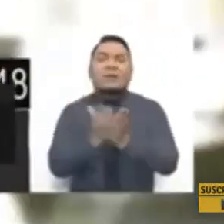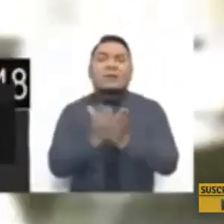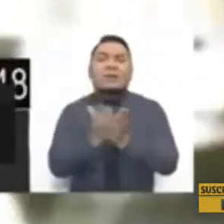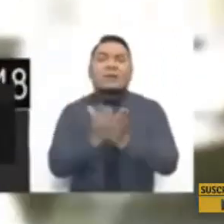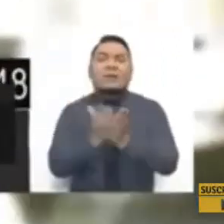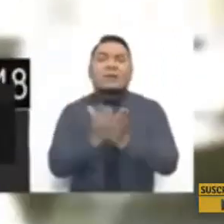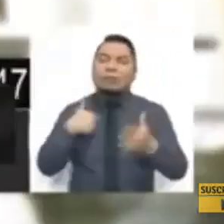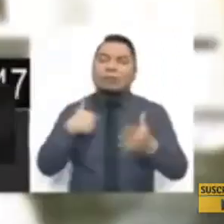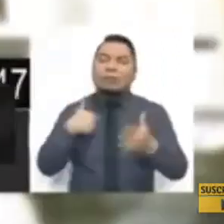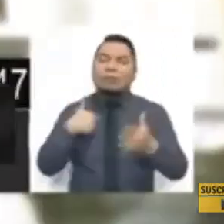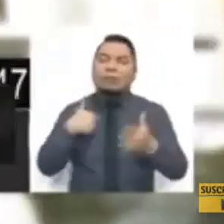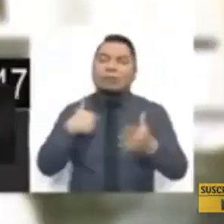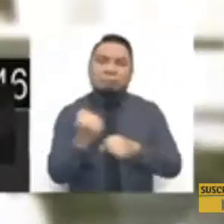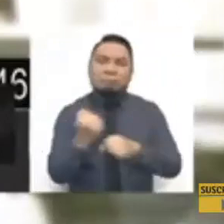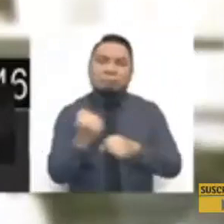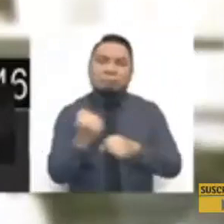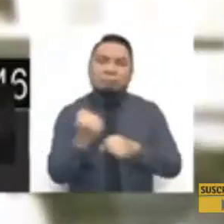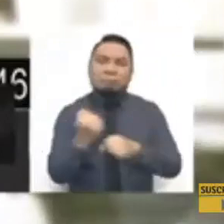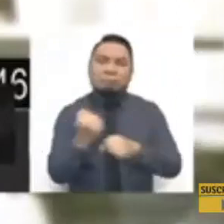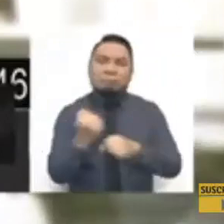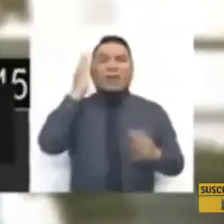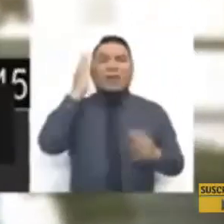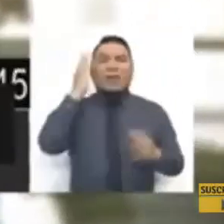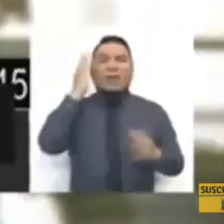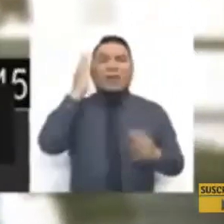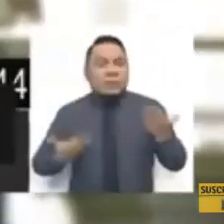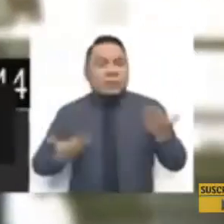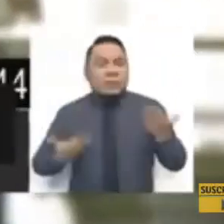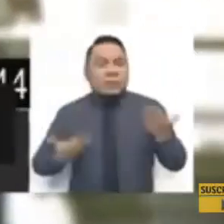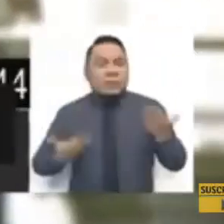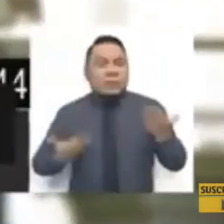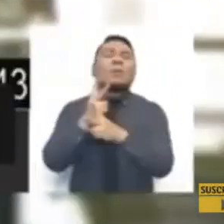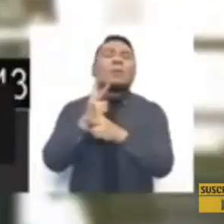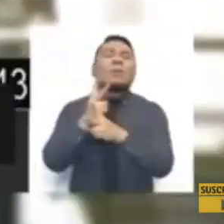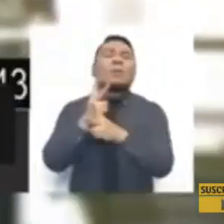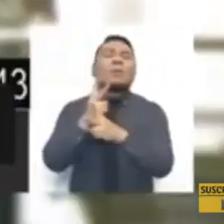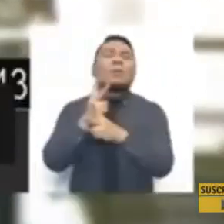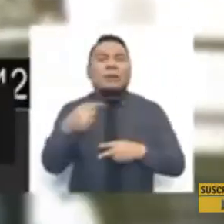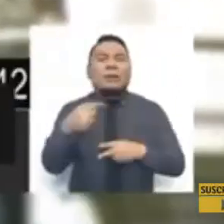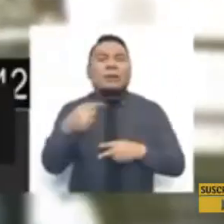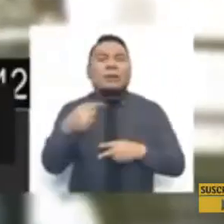servicio. Yo sé cómo es que tenemos que cautelar, cómo tenemos que cuidar lo que se suda.